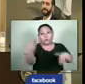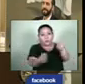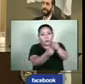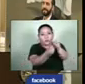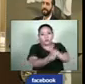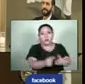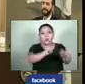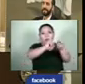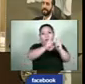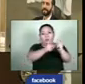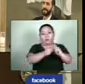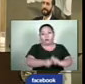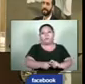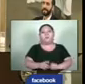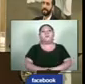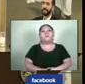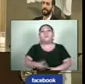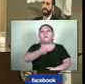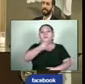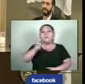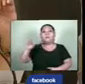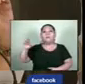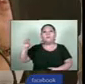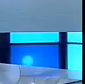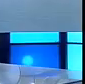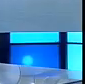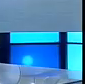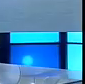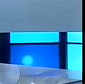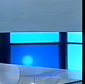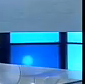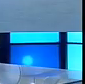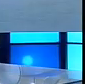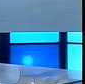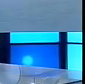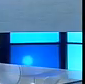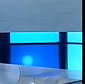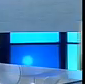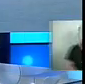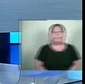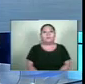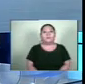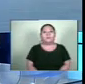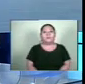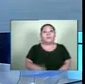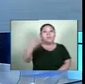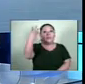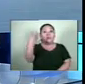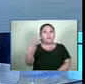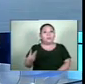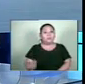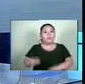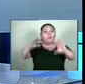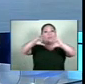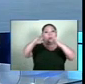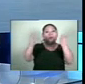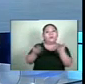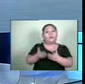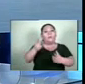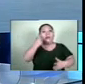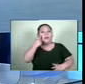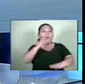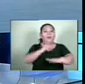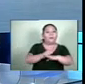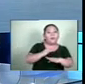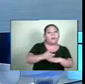cambios en el andamiaje provisional. Rommel Hernández, Noticiero Hechos. En el marco del Día Internacional para la Reducción de Riesgos por